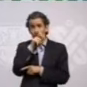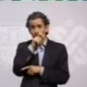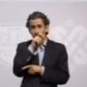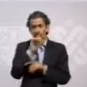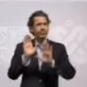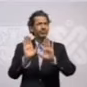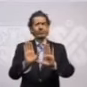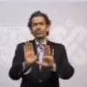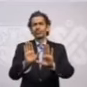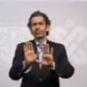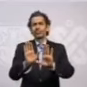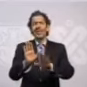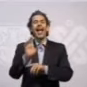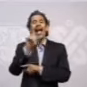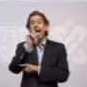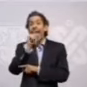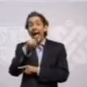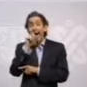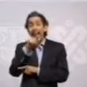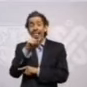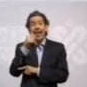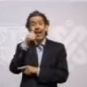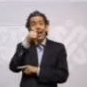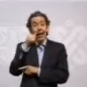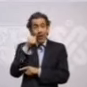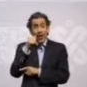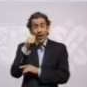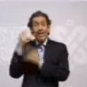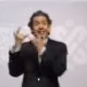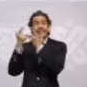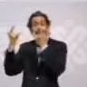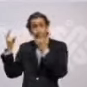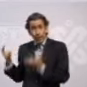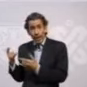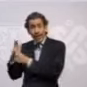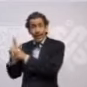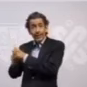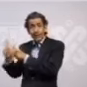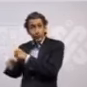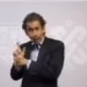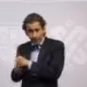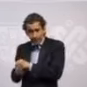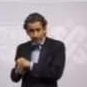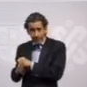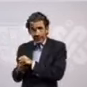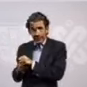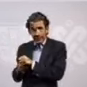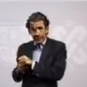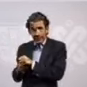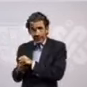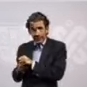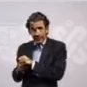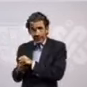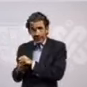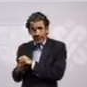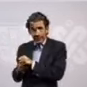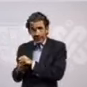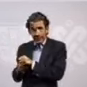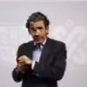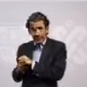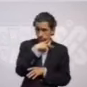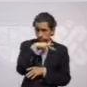toda A esta ver, el polémica? águila juarista es parte de nuestra historia nacional. Yo creo que hay mucha ignorancia del expresidente, la verdad, con todo